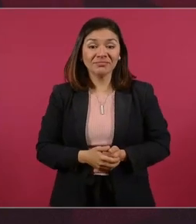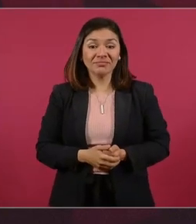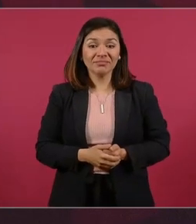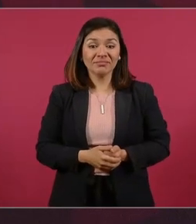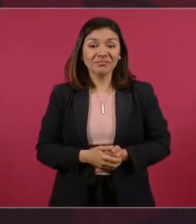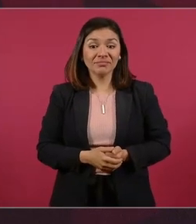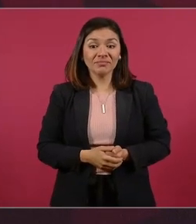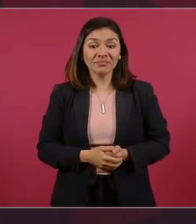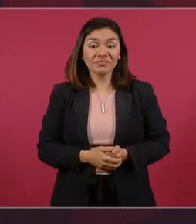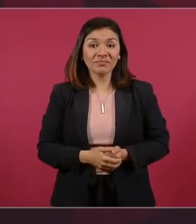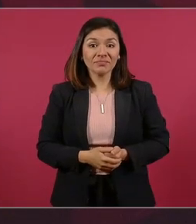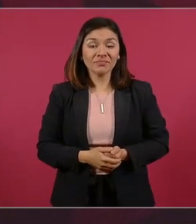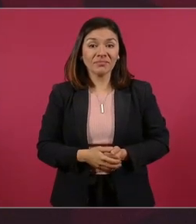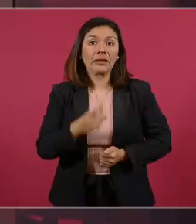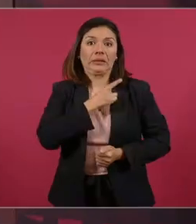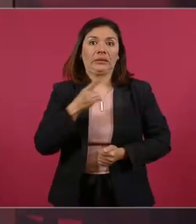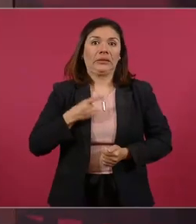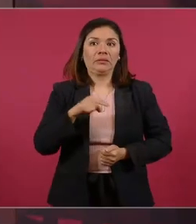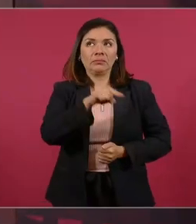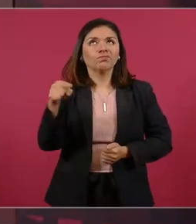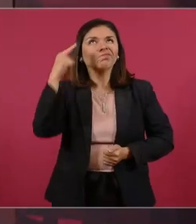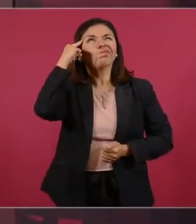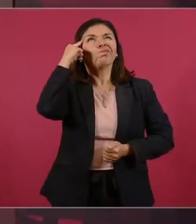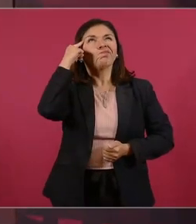lo que tiene que decidirse.